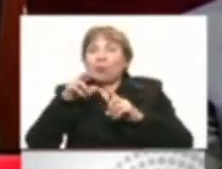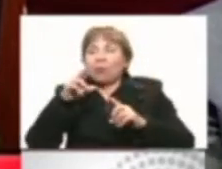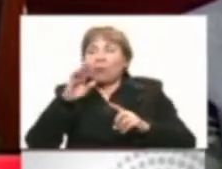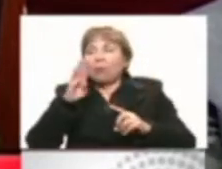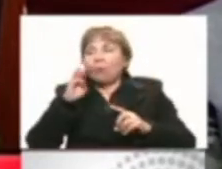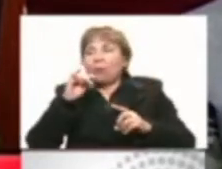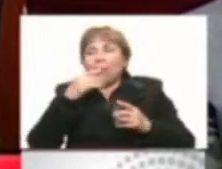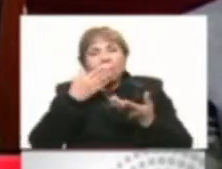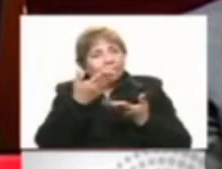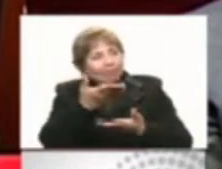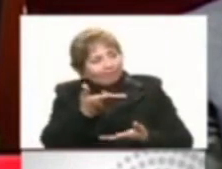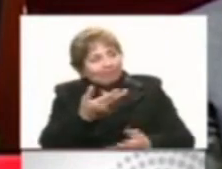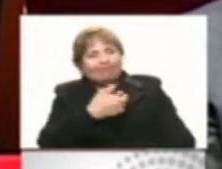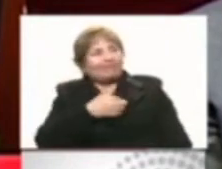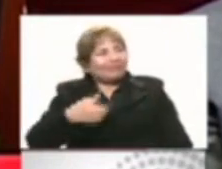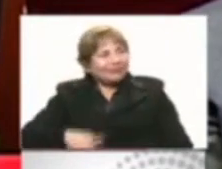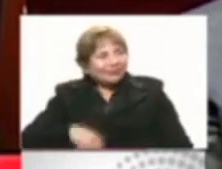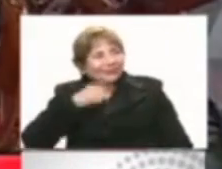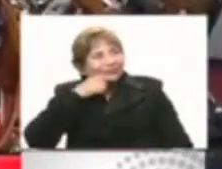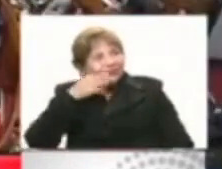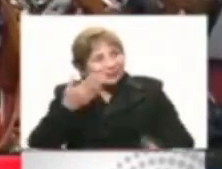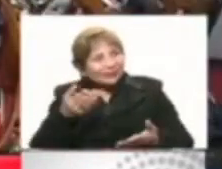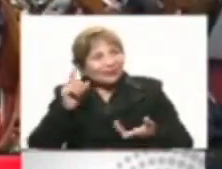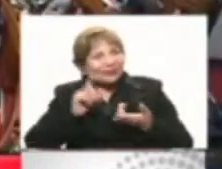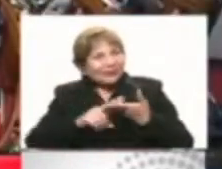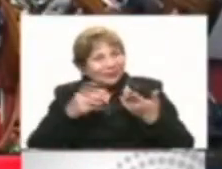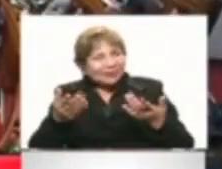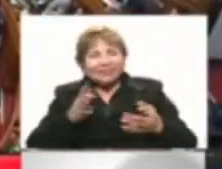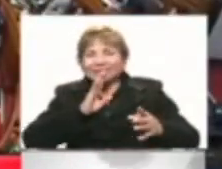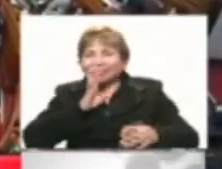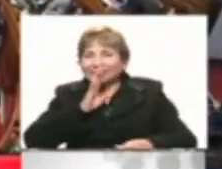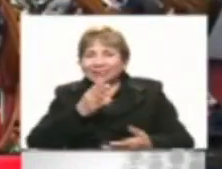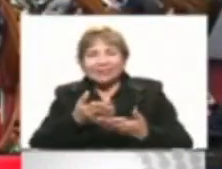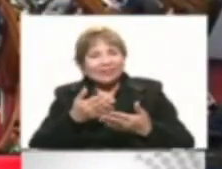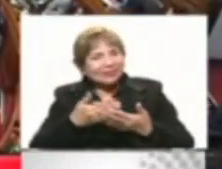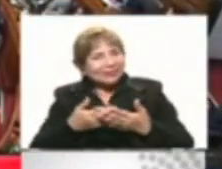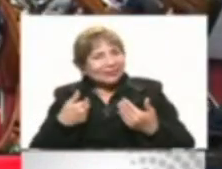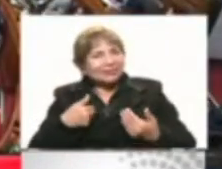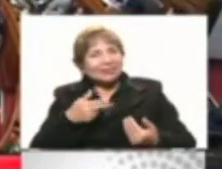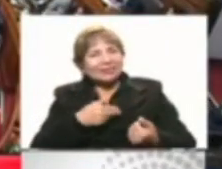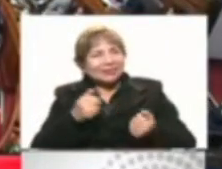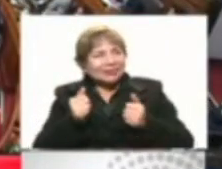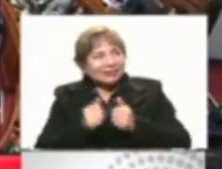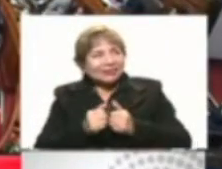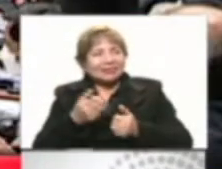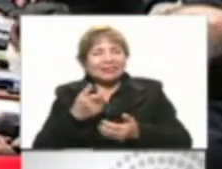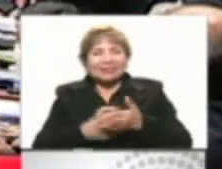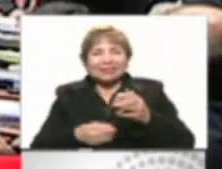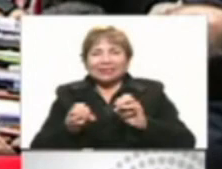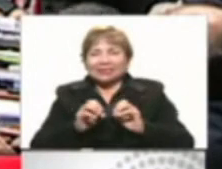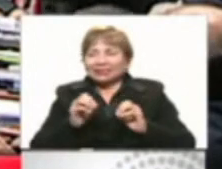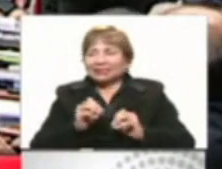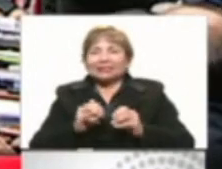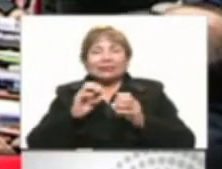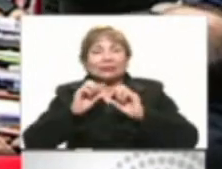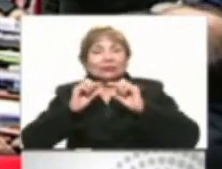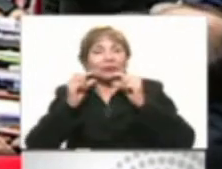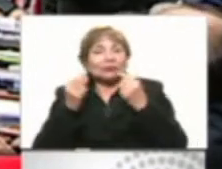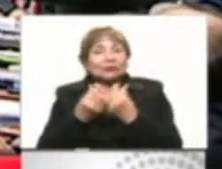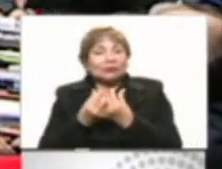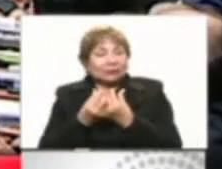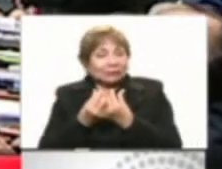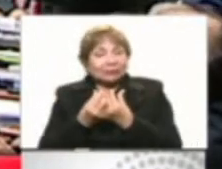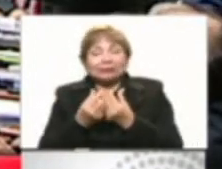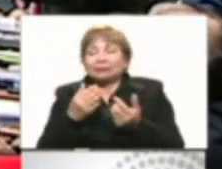Y por eso, señora Presidenta, es que estaremos preparando, dialogando, en particular con la Comisión de Economía, con el conjunto de bancadas,